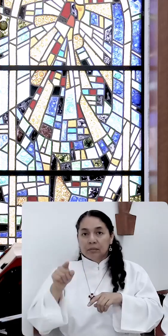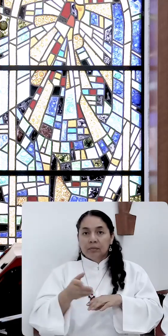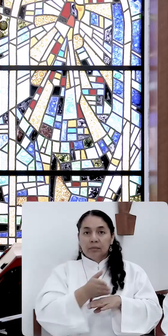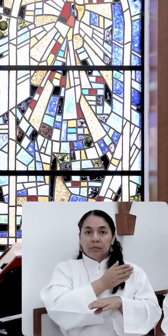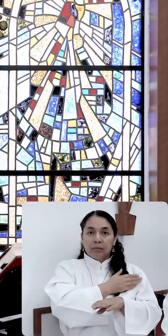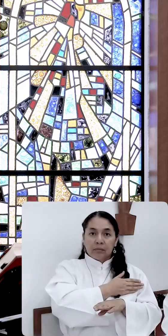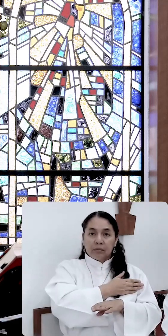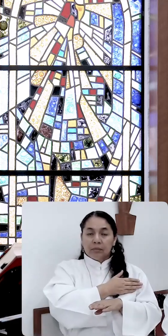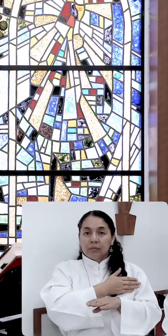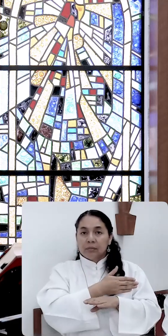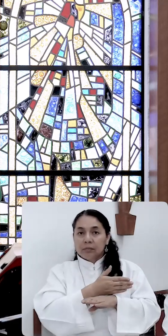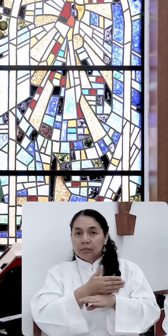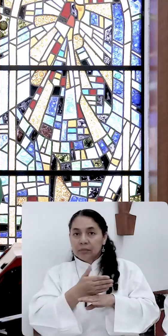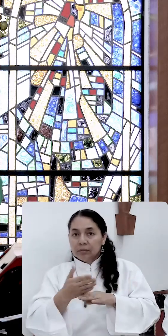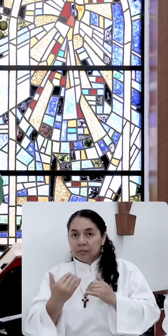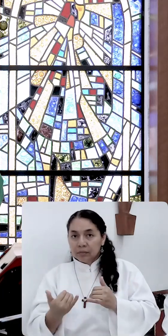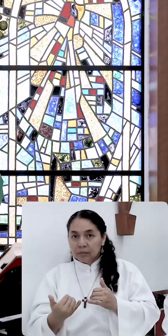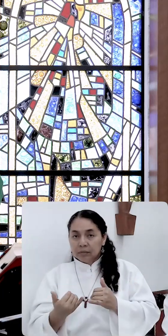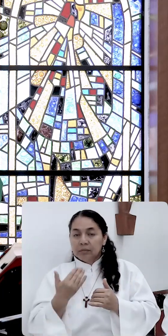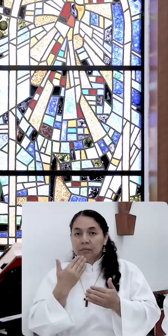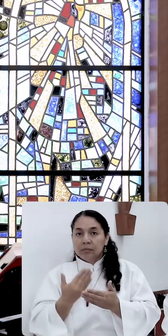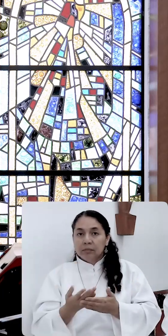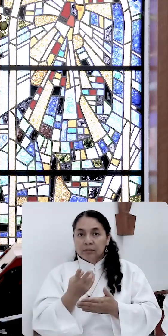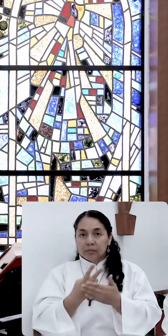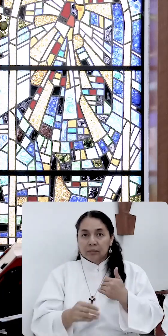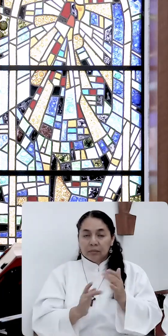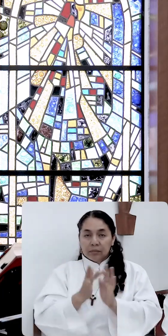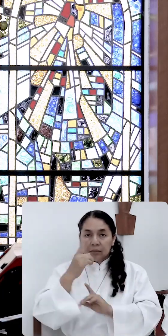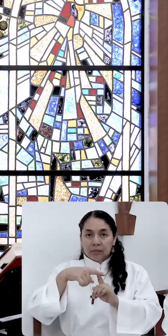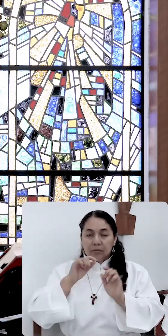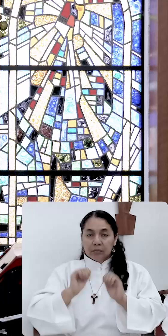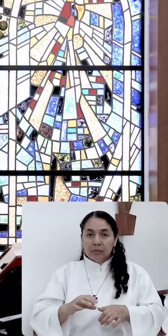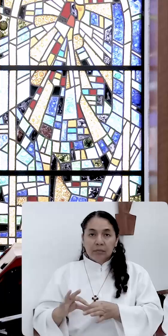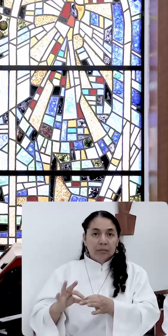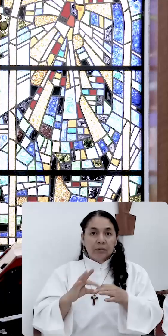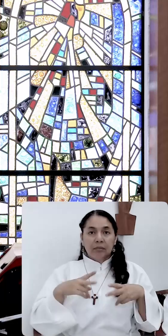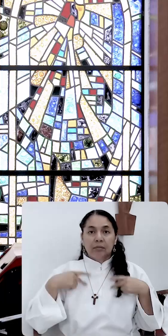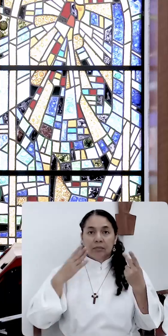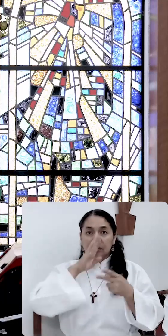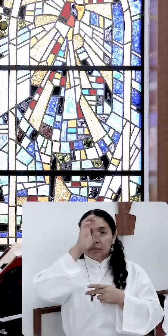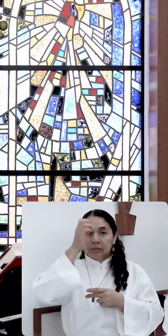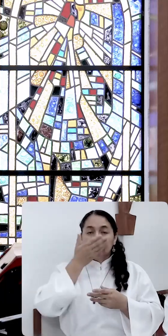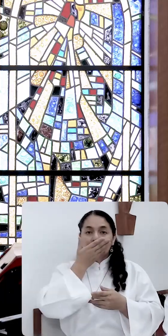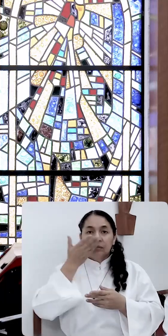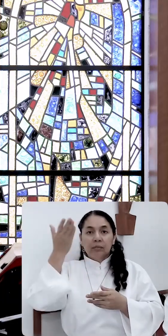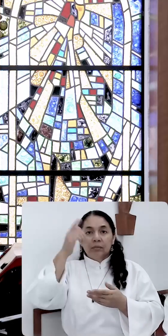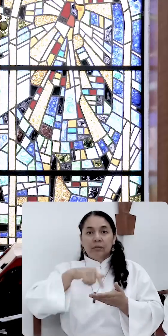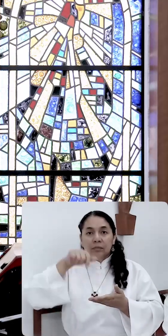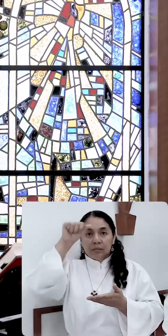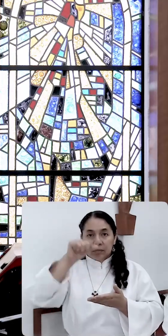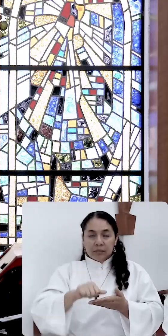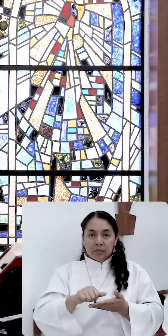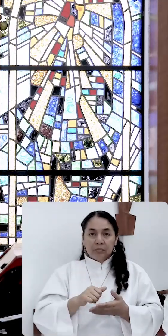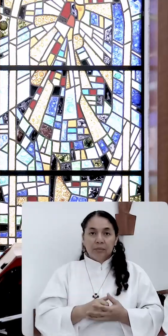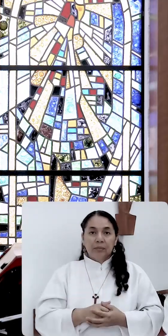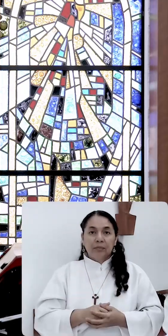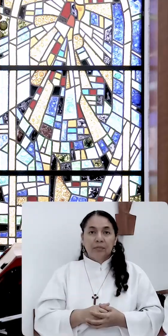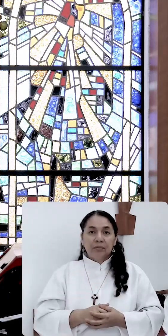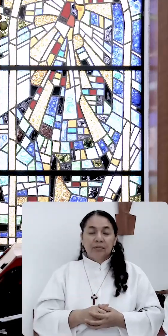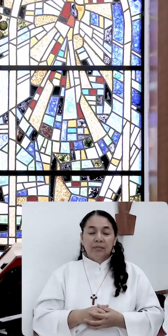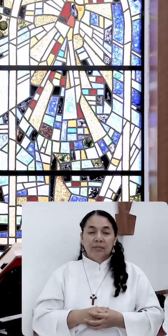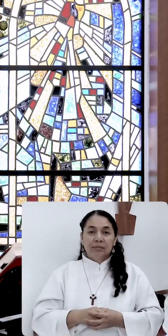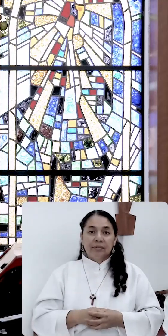de los tiempos, merezcamos por ti, oh Jesucristo, compartir la vida eterna y cantar tus